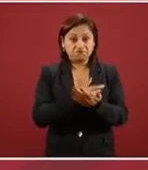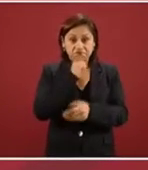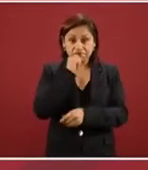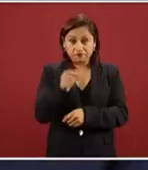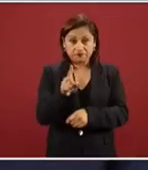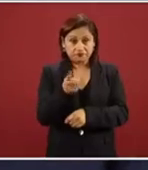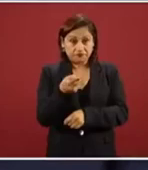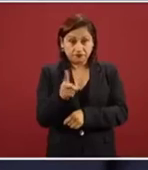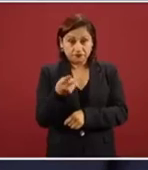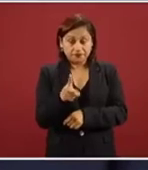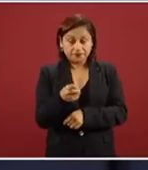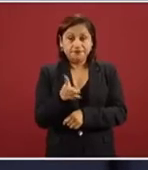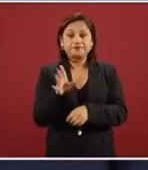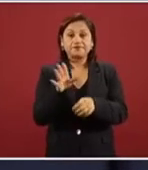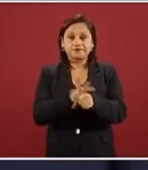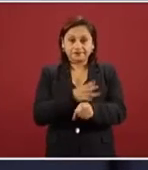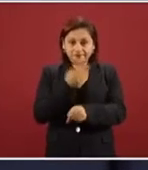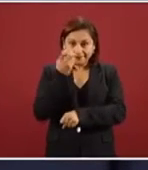Por eso.